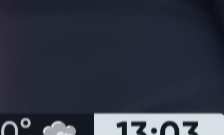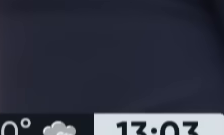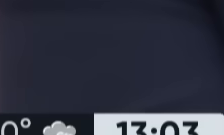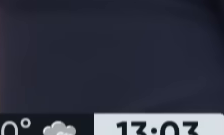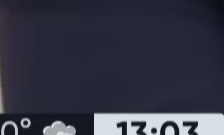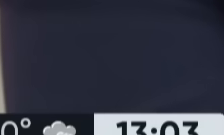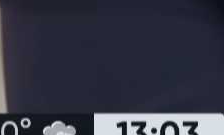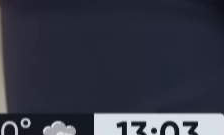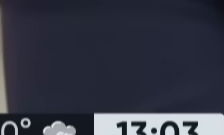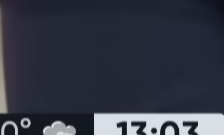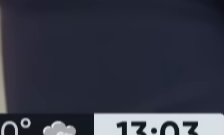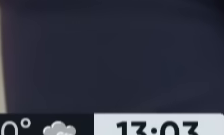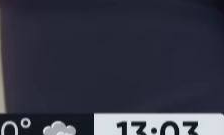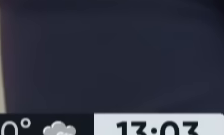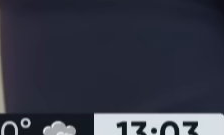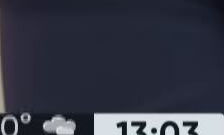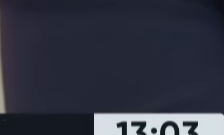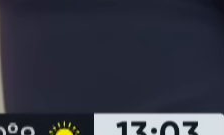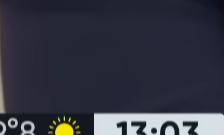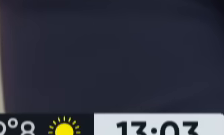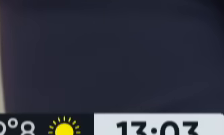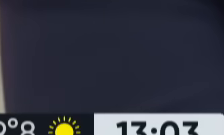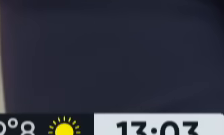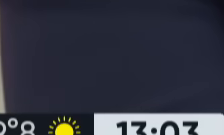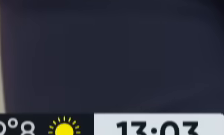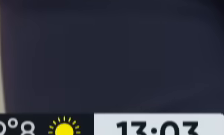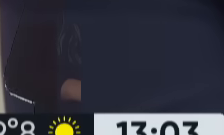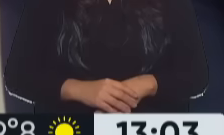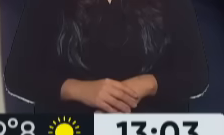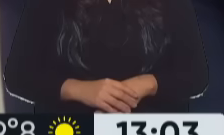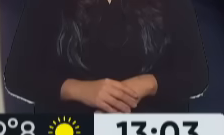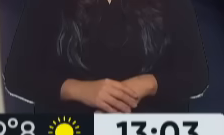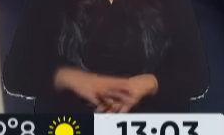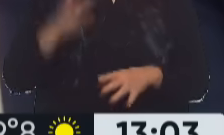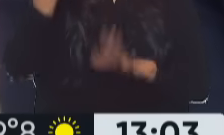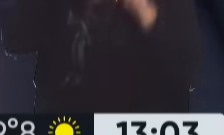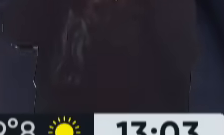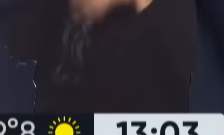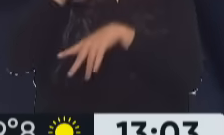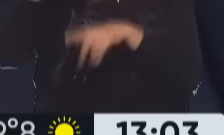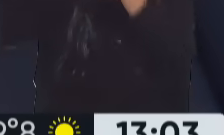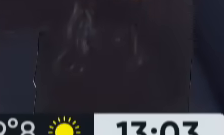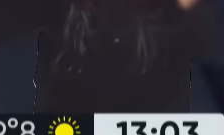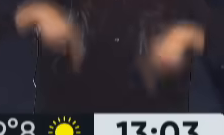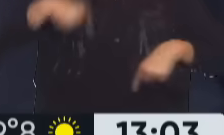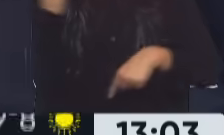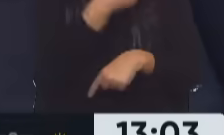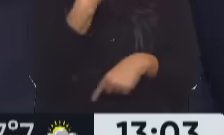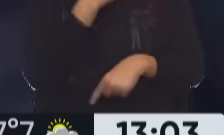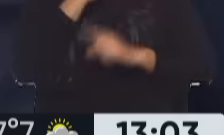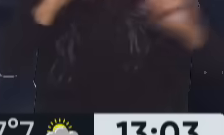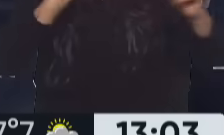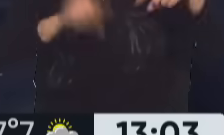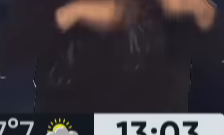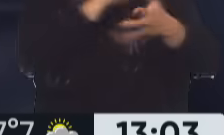ocultamos. Sin embargo, nos encontramos ante el dilema de cambio o continuidad mafioso para la Argentina y